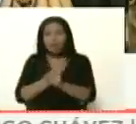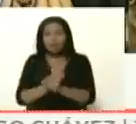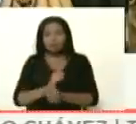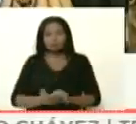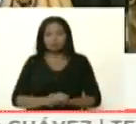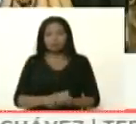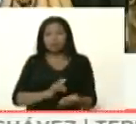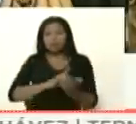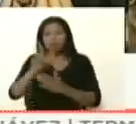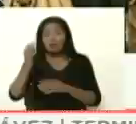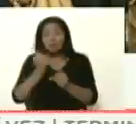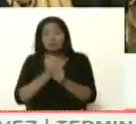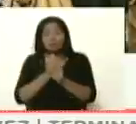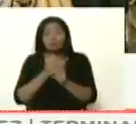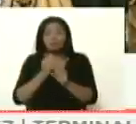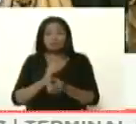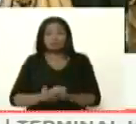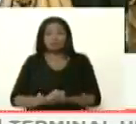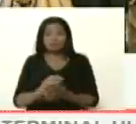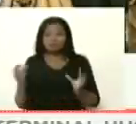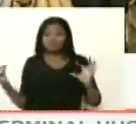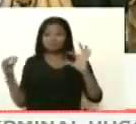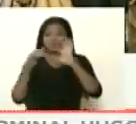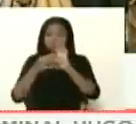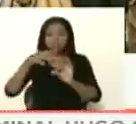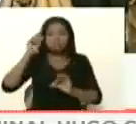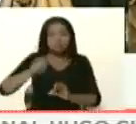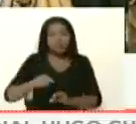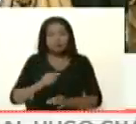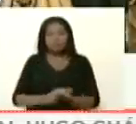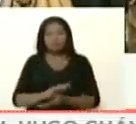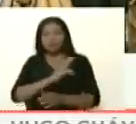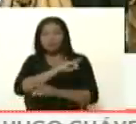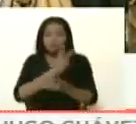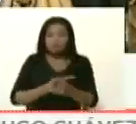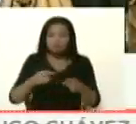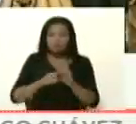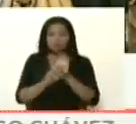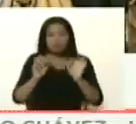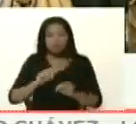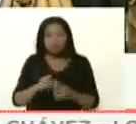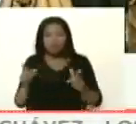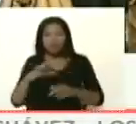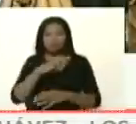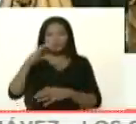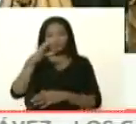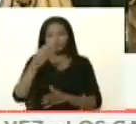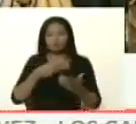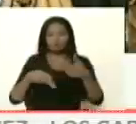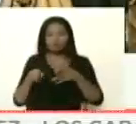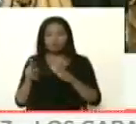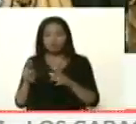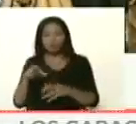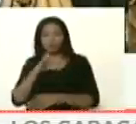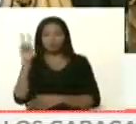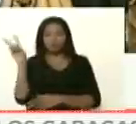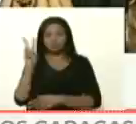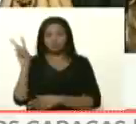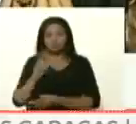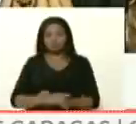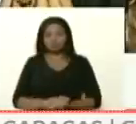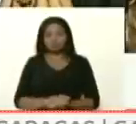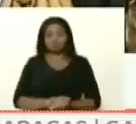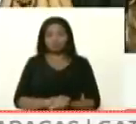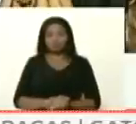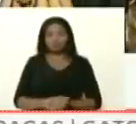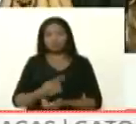transporte aéreo. Hay que unirse para fortalecer el espíritu constructivo de Venezuela. Y